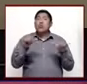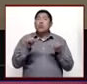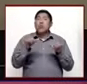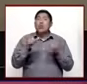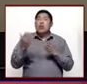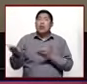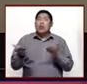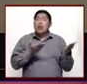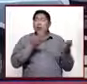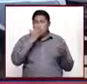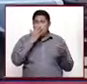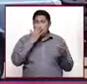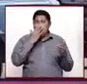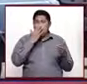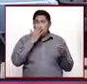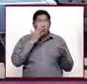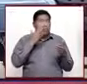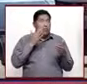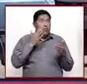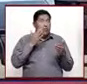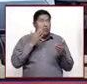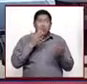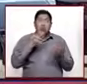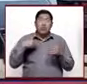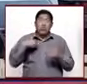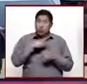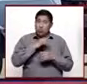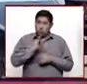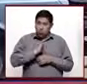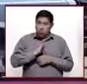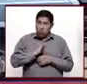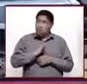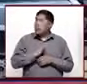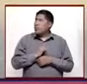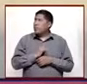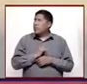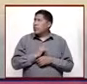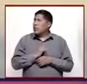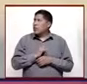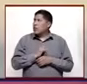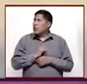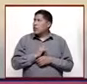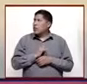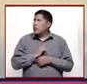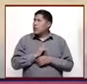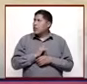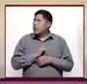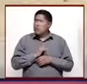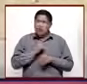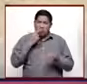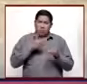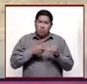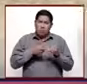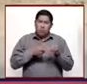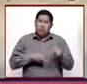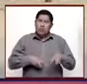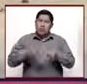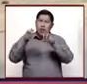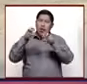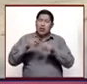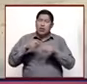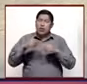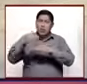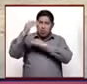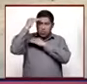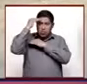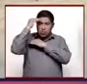transportan? Yo también paso combustible. Yo, por ejemplo, voy a abastecerme y voy a bajar a la ciudad de Santa Cruz. ¿Usted está cargado